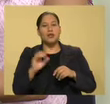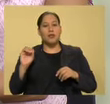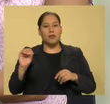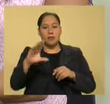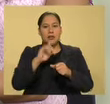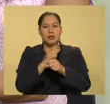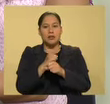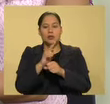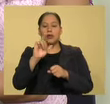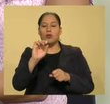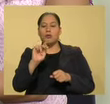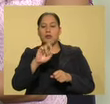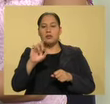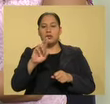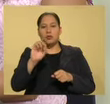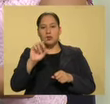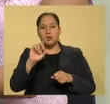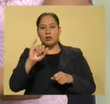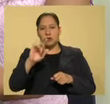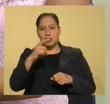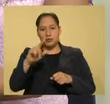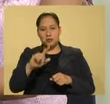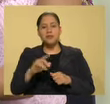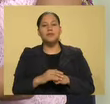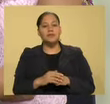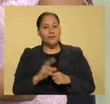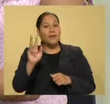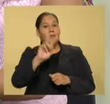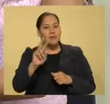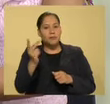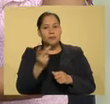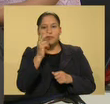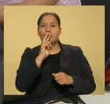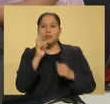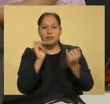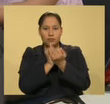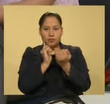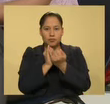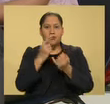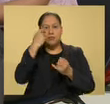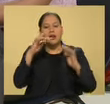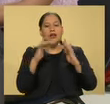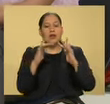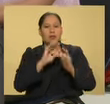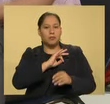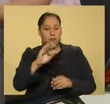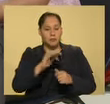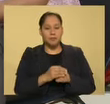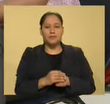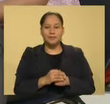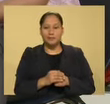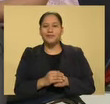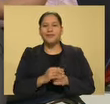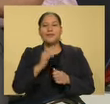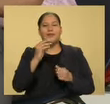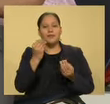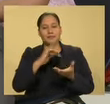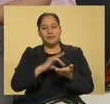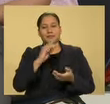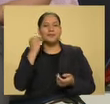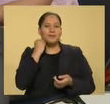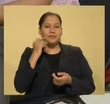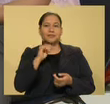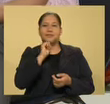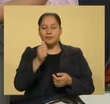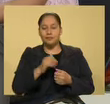con el licenciado López Muy Rodríguez. bien. Y Excelente. bueno, pues sin duda el viernes preguntas y respuestas para que nos empiecen a contactar. Muchísimas gracias, abogada. De nada, Pau. Nos vemos Gracias. mañana,